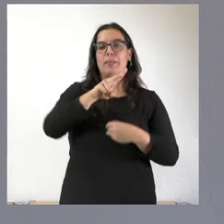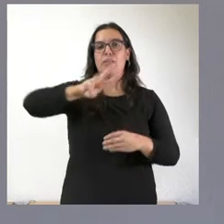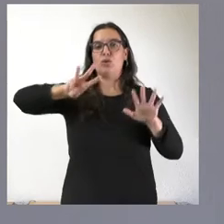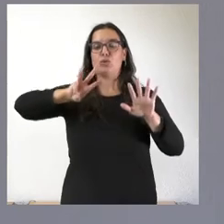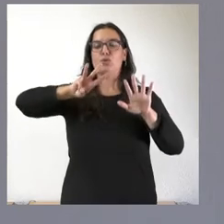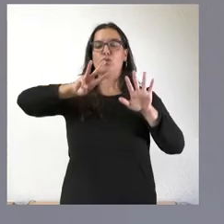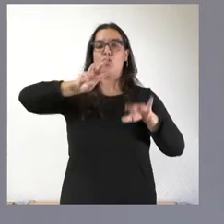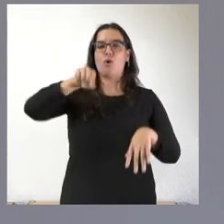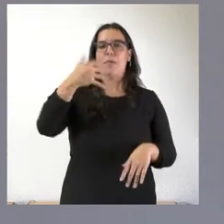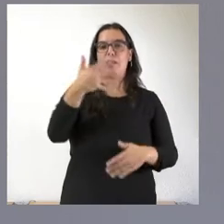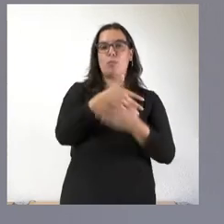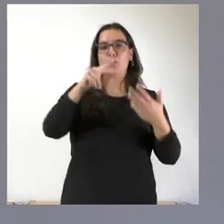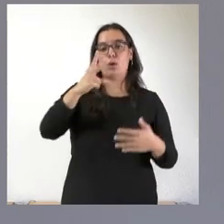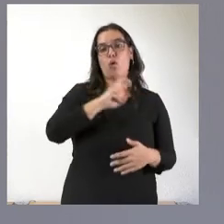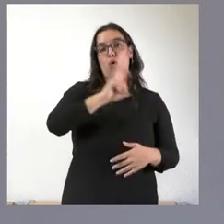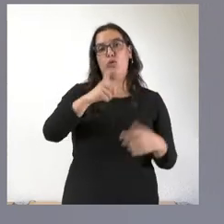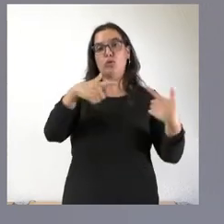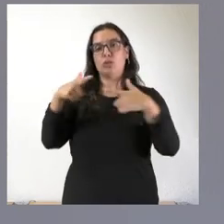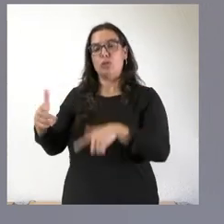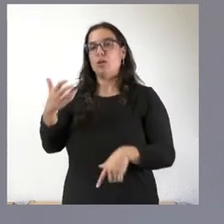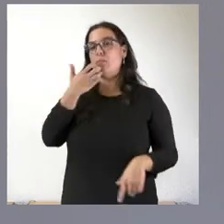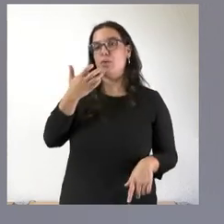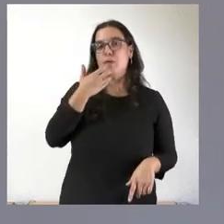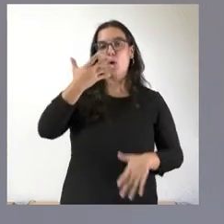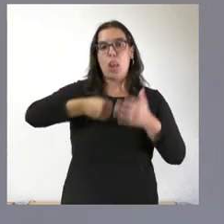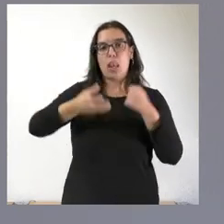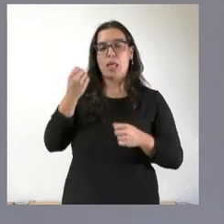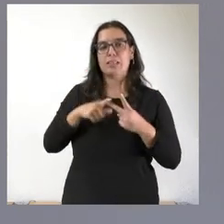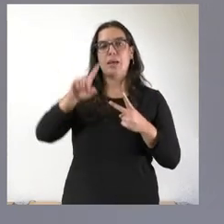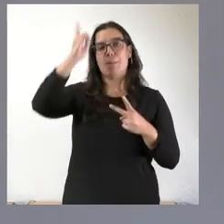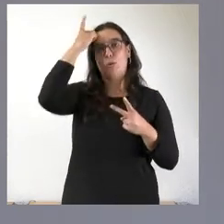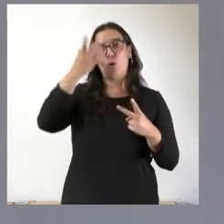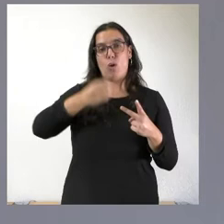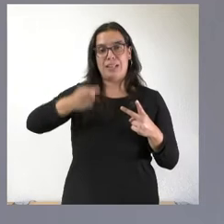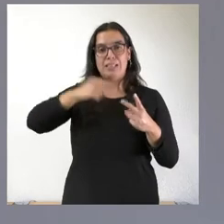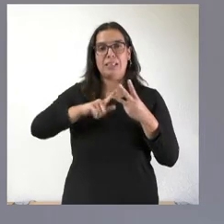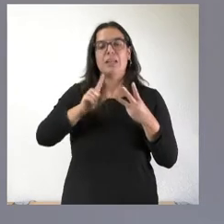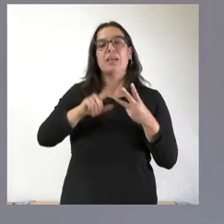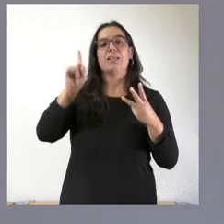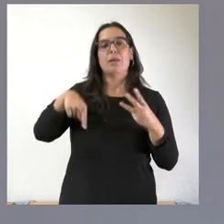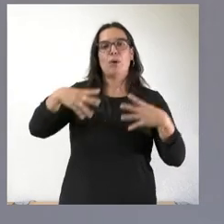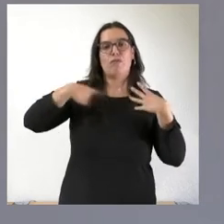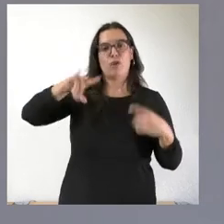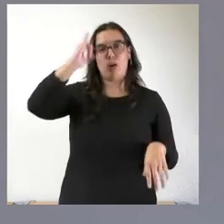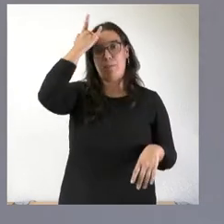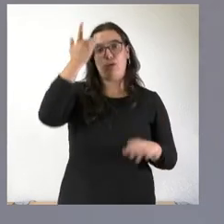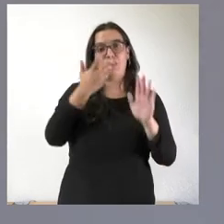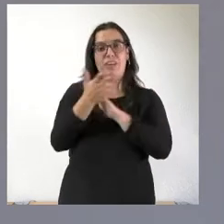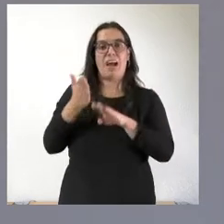euros para otros sectores ganaderos como son los de aptitud láctea, el vacuno de leche y el ovino caprino. En total hemos podido